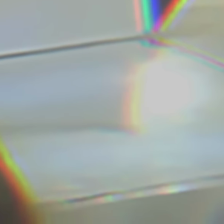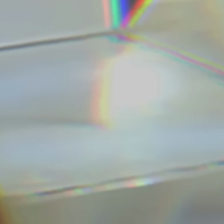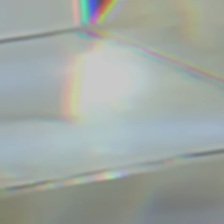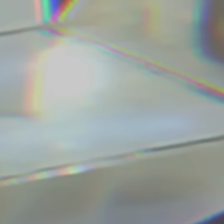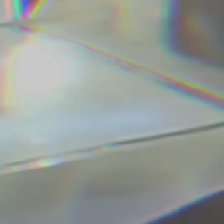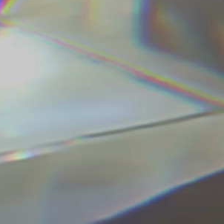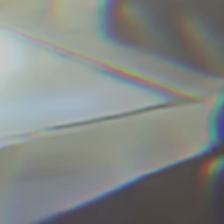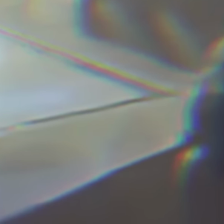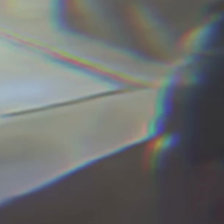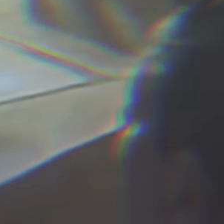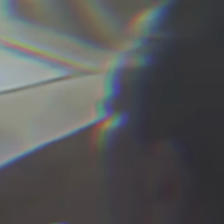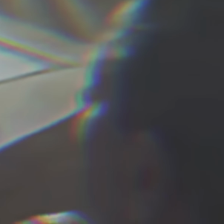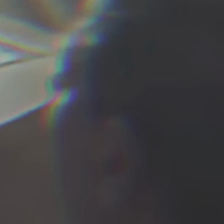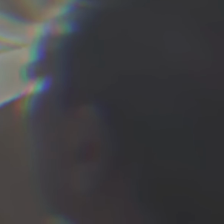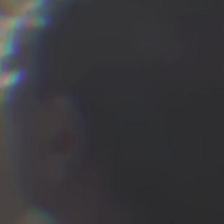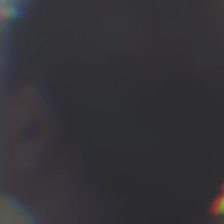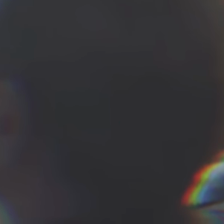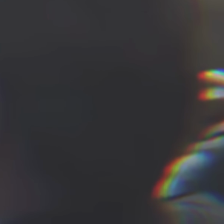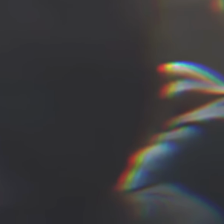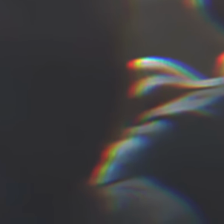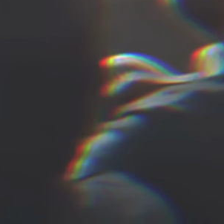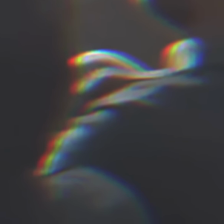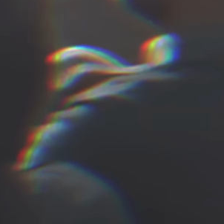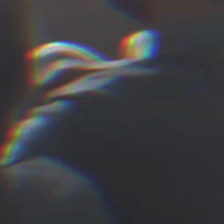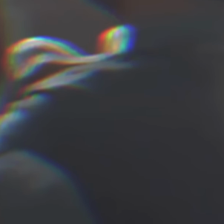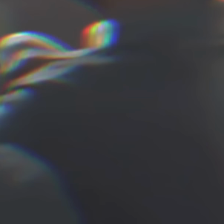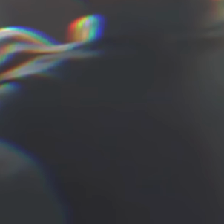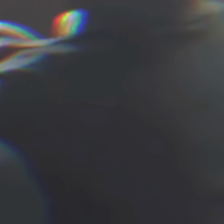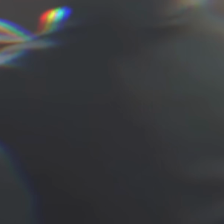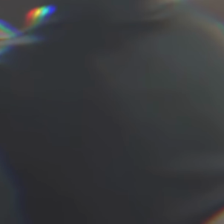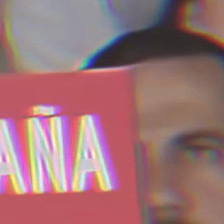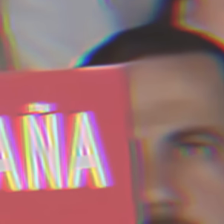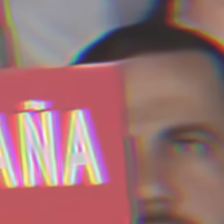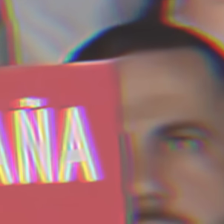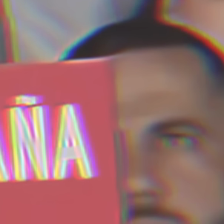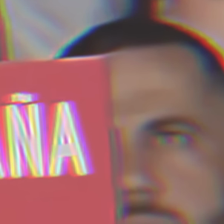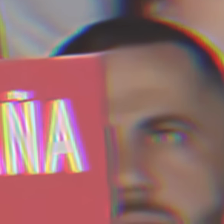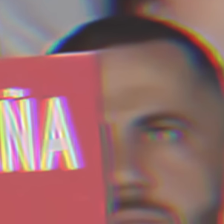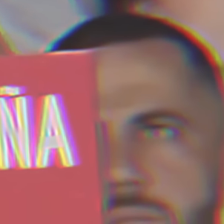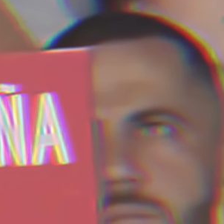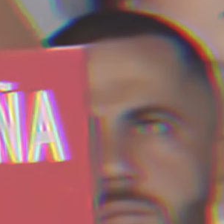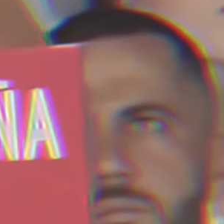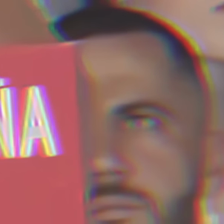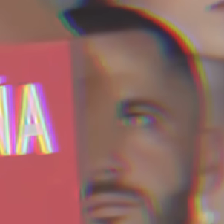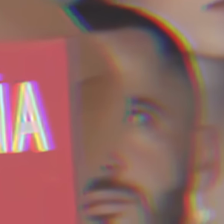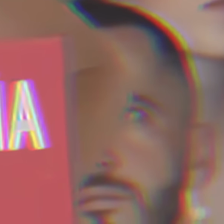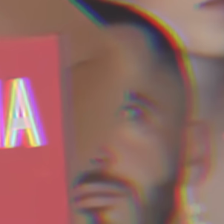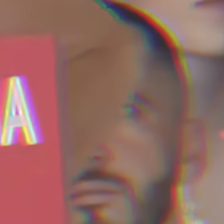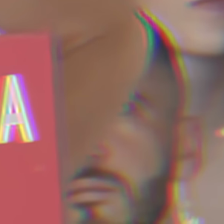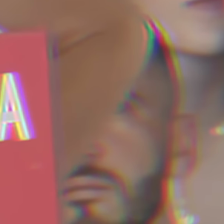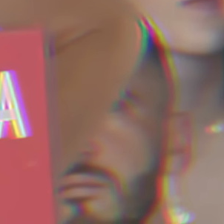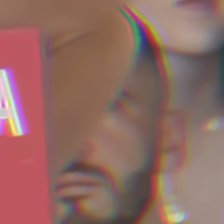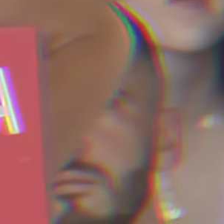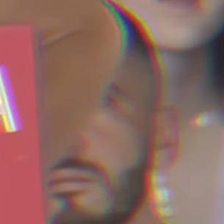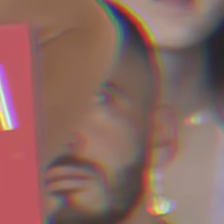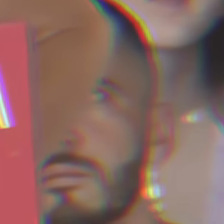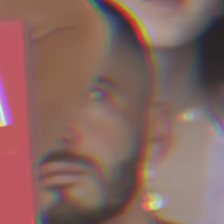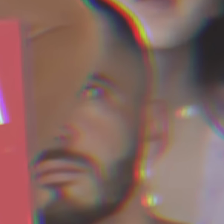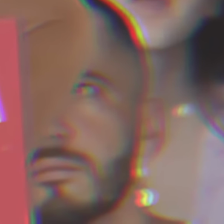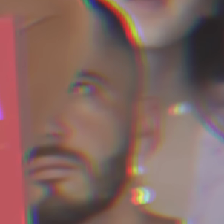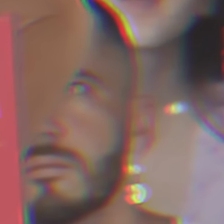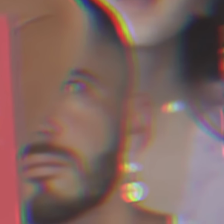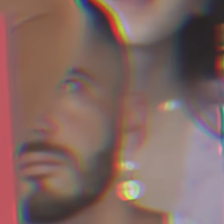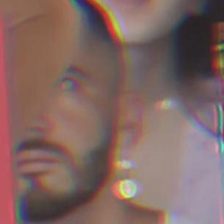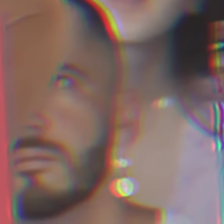Chiqui Montero tiene un sinfín de anécdotas y desvaríos mentales. Podríamos recordar todos y cada uno de ellos aquí, incluido su salida